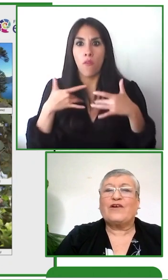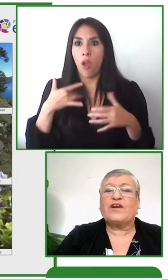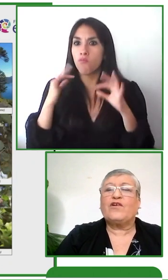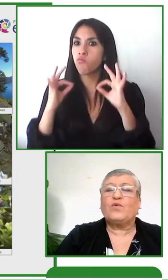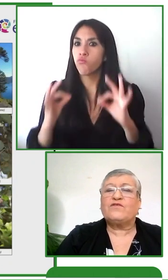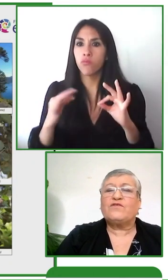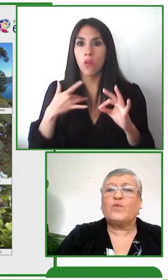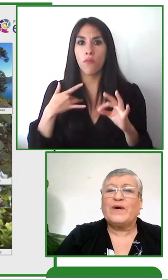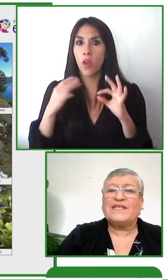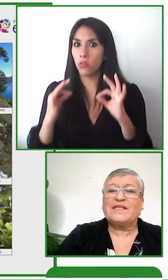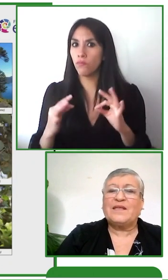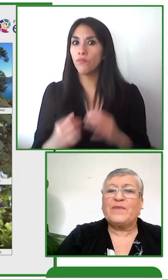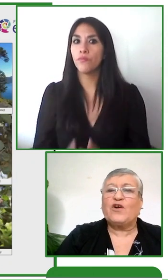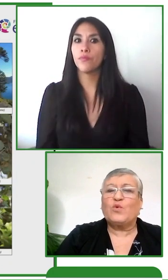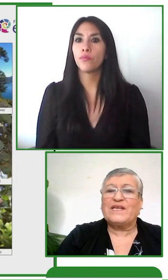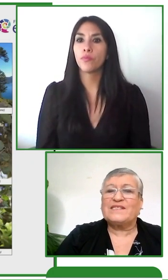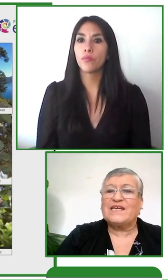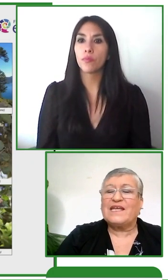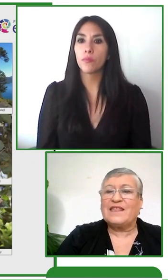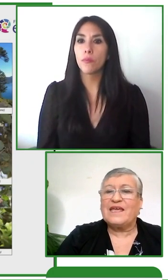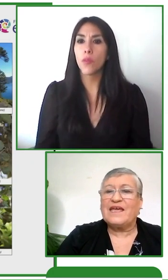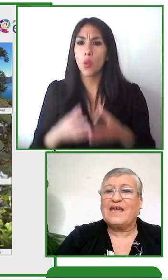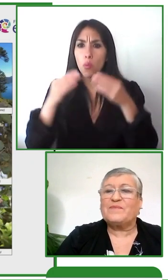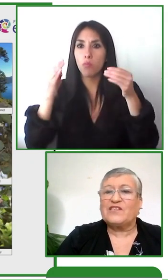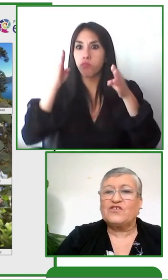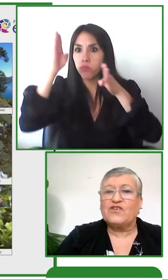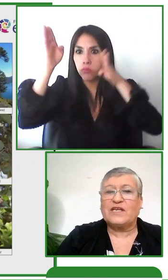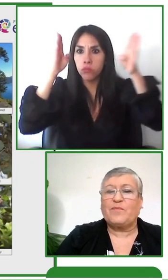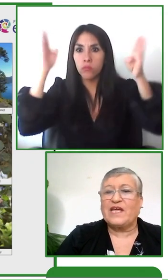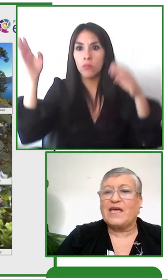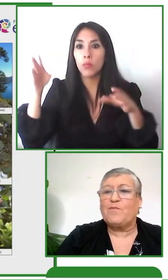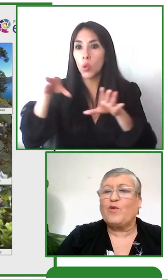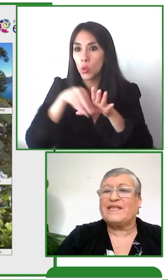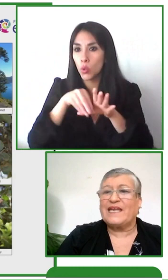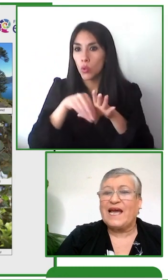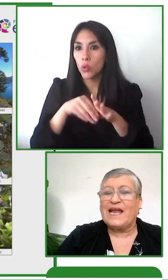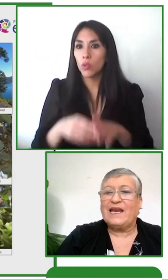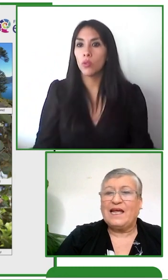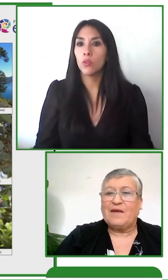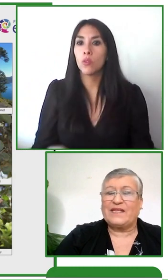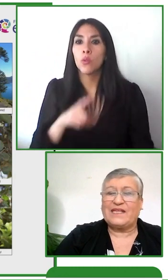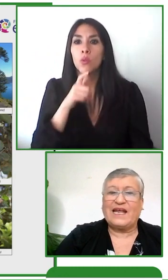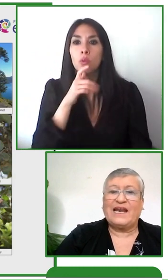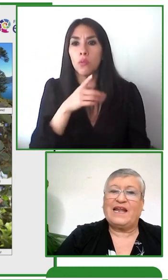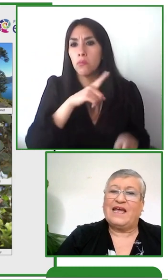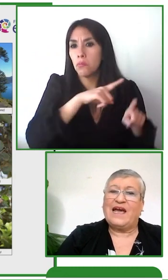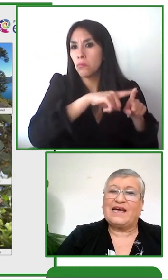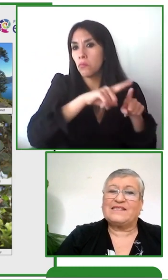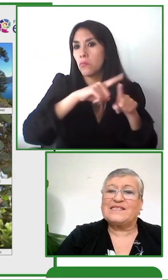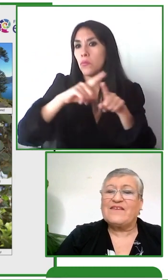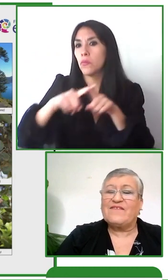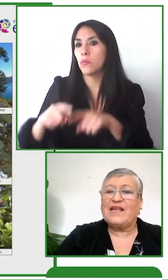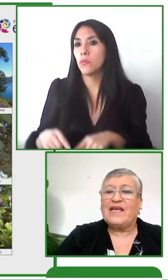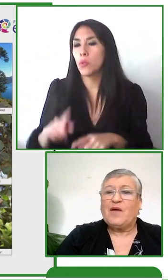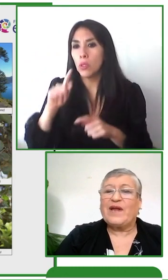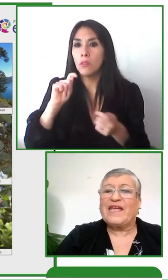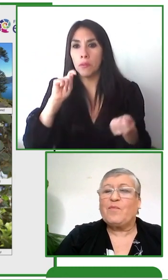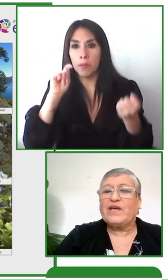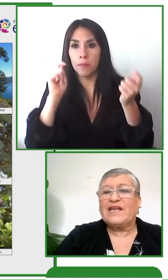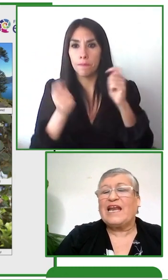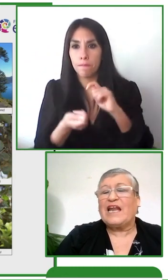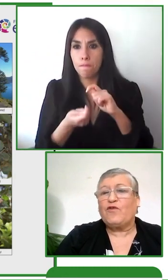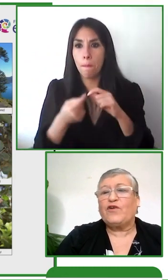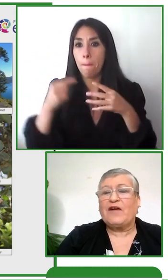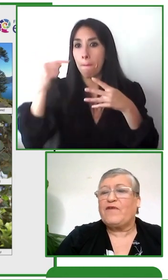Los recorridos inclusivos cuentan también con una serie de adaptaciones, por ejemplo, material accesible